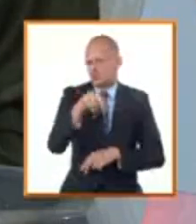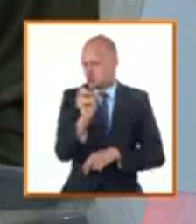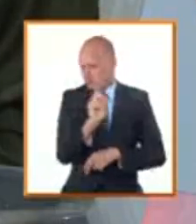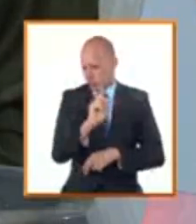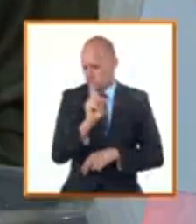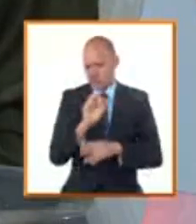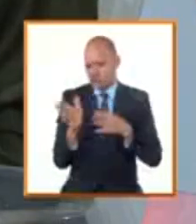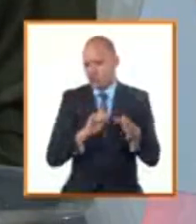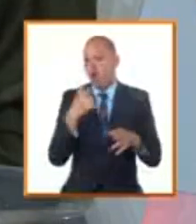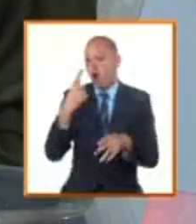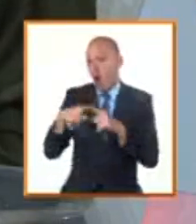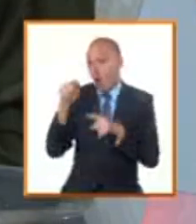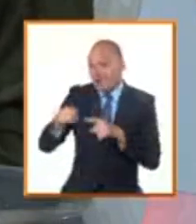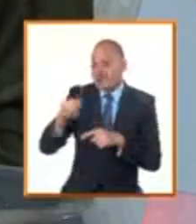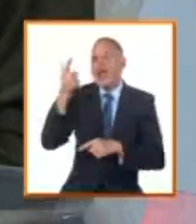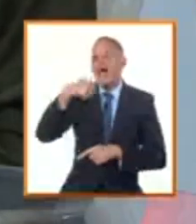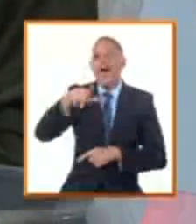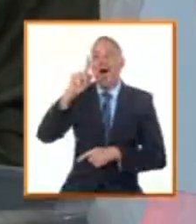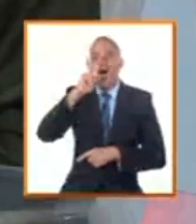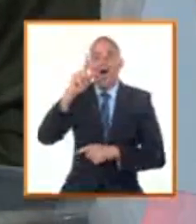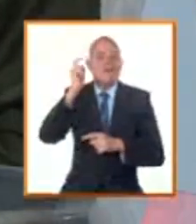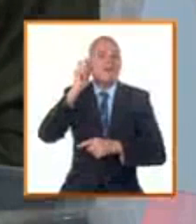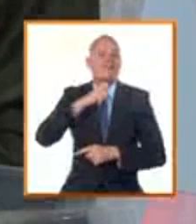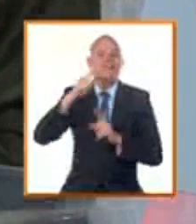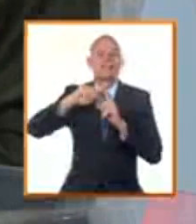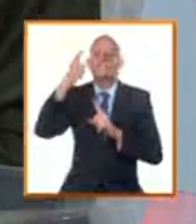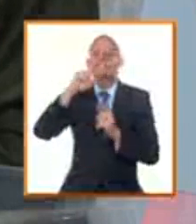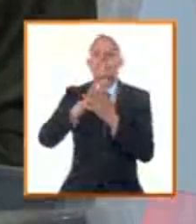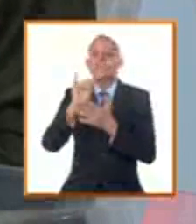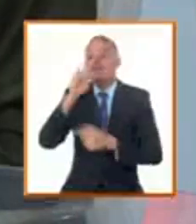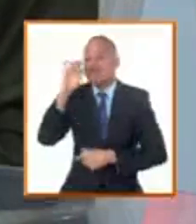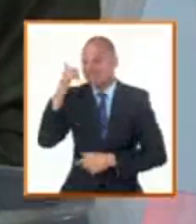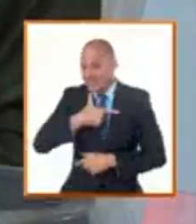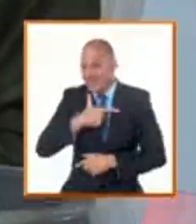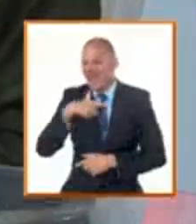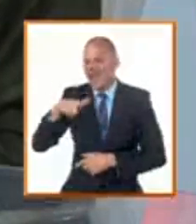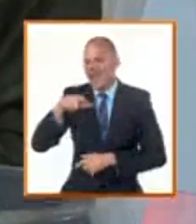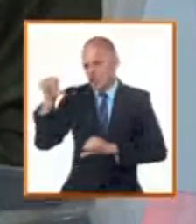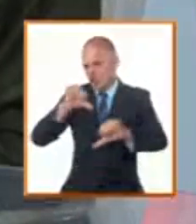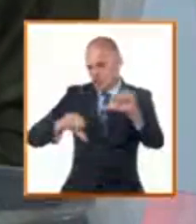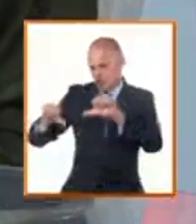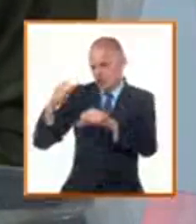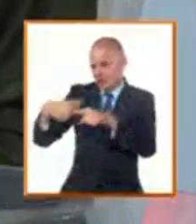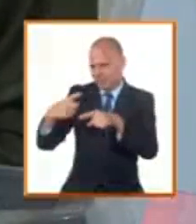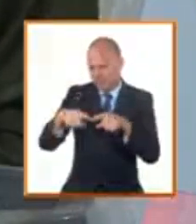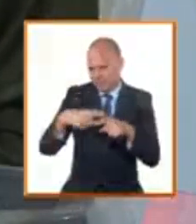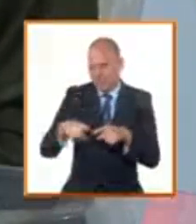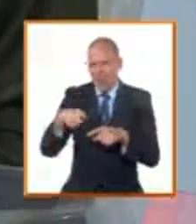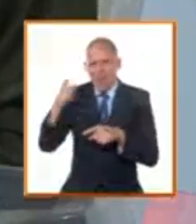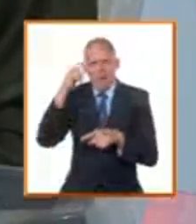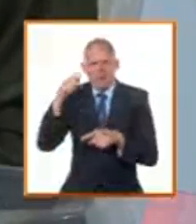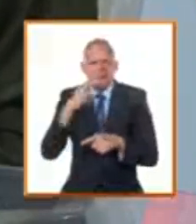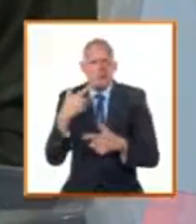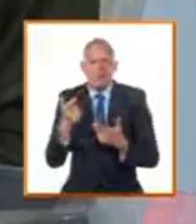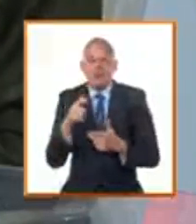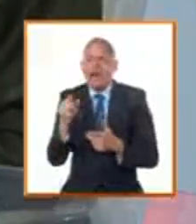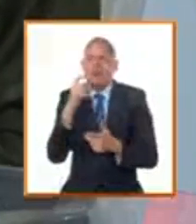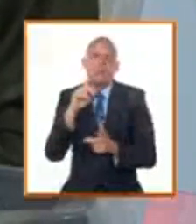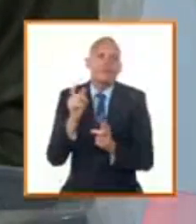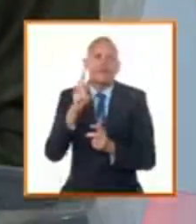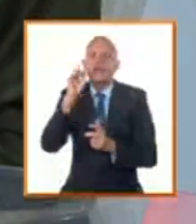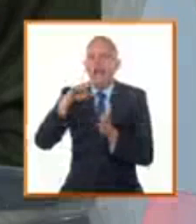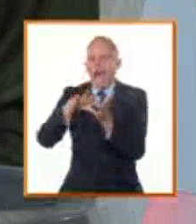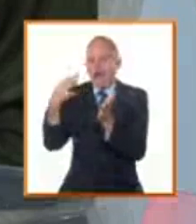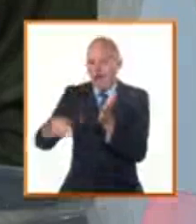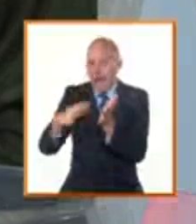iguales, una sola porción, es una sobredosis de fentanilo que provoca, por supuesto, la muerte del ser humano. El análisis de esta